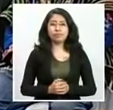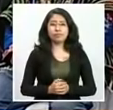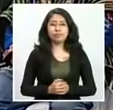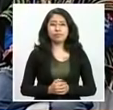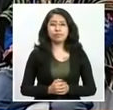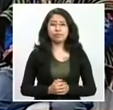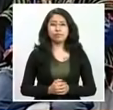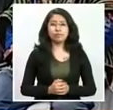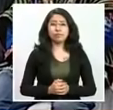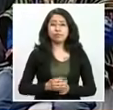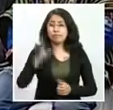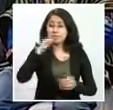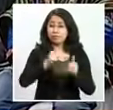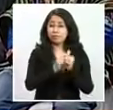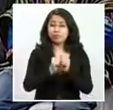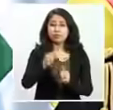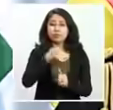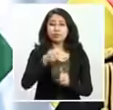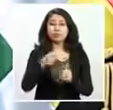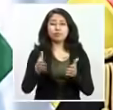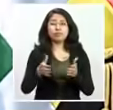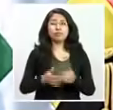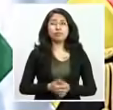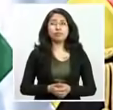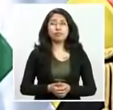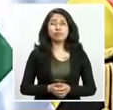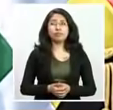los compañeros de la prensa.